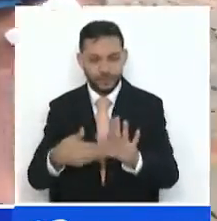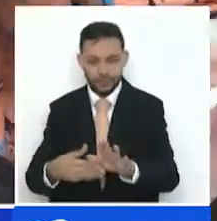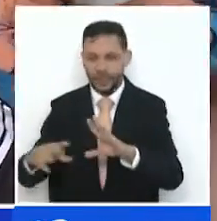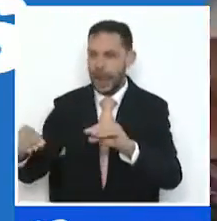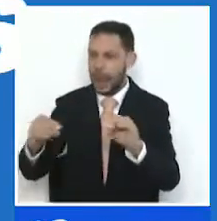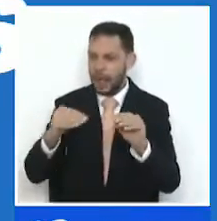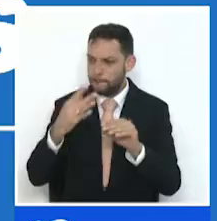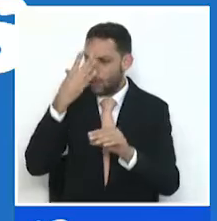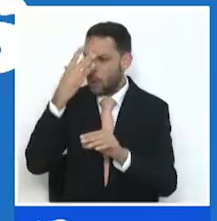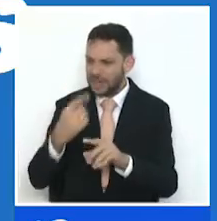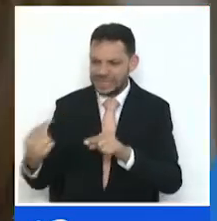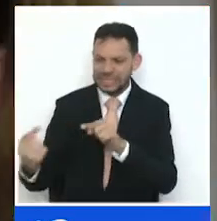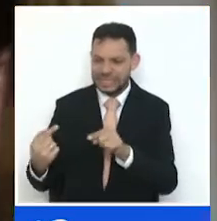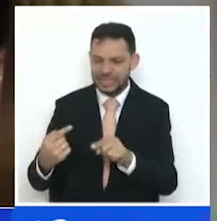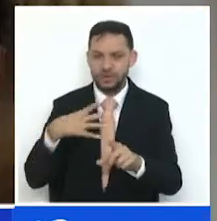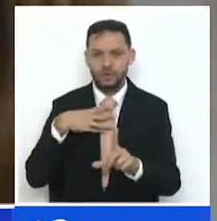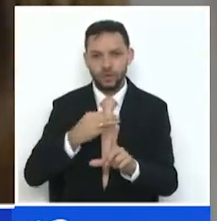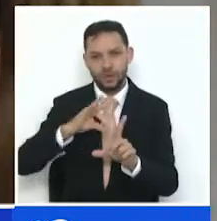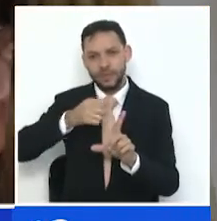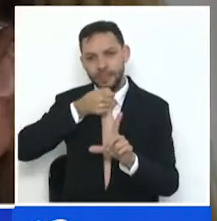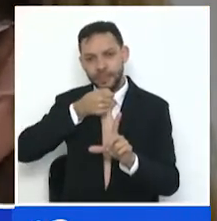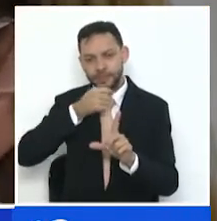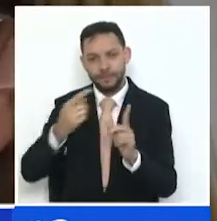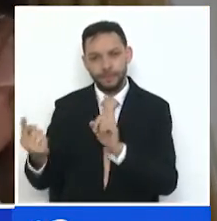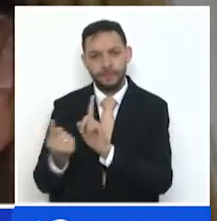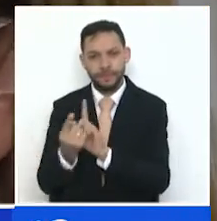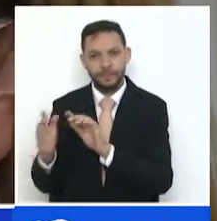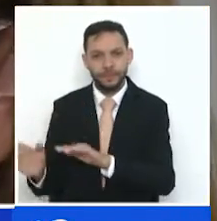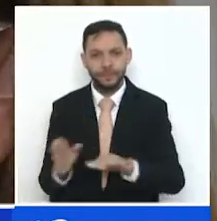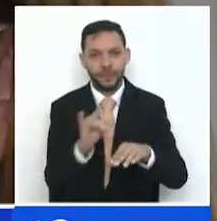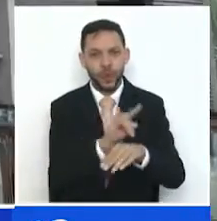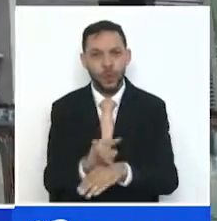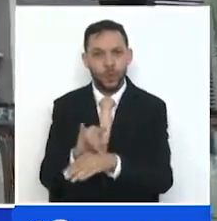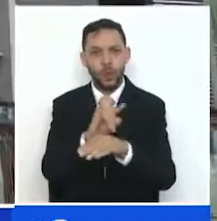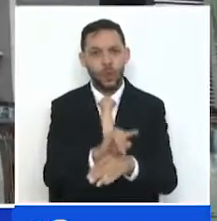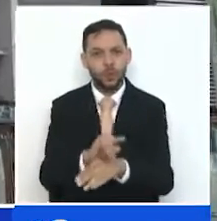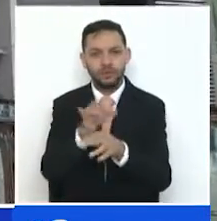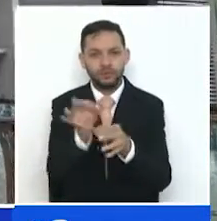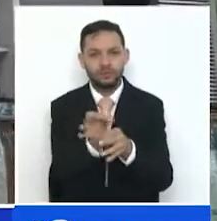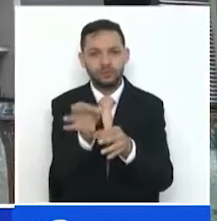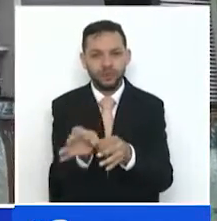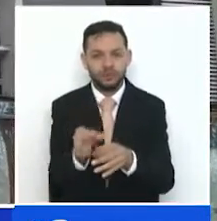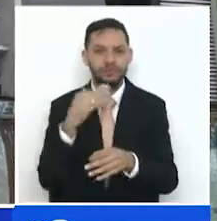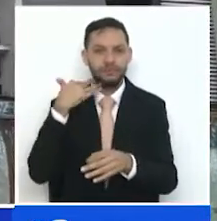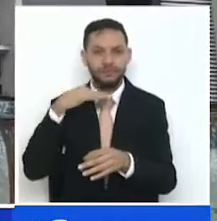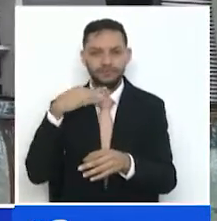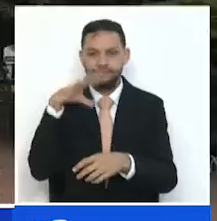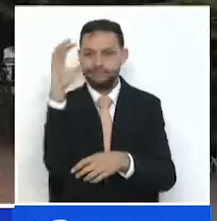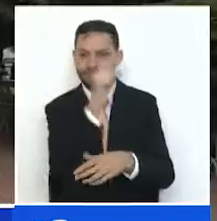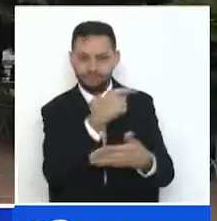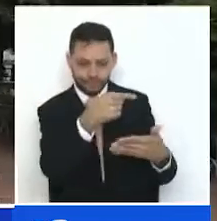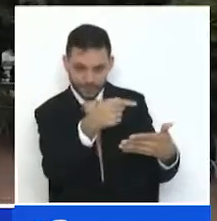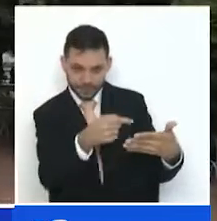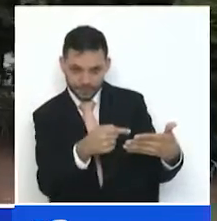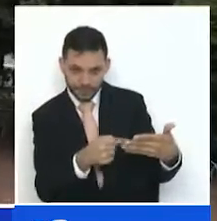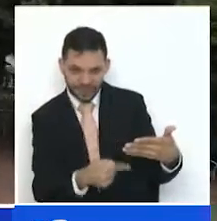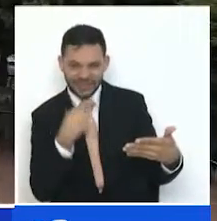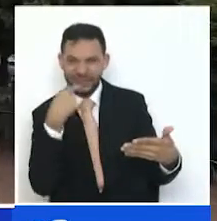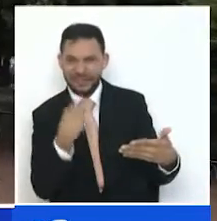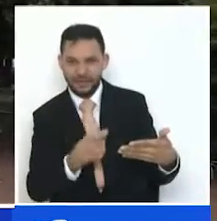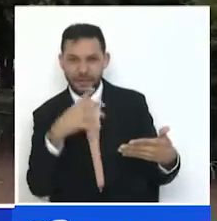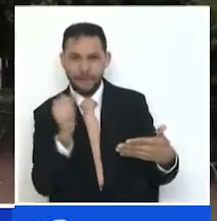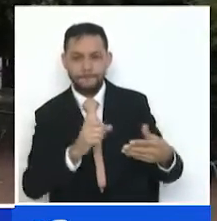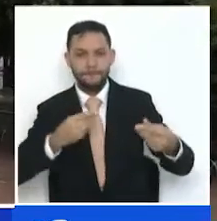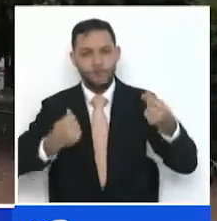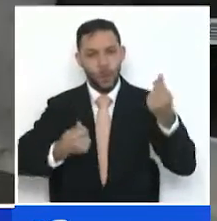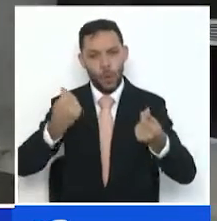manifestantes. La Contraloría Municipal de Armenia investiga varios hallazgos relacionados con dinero de la administración